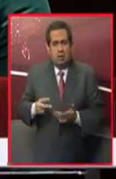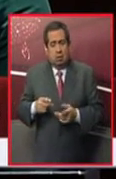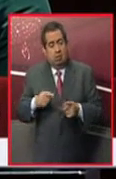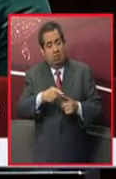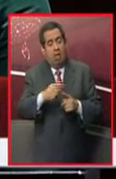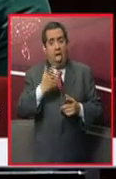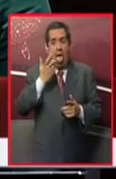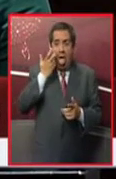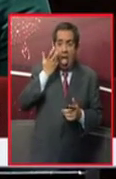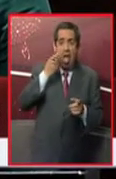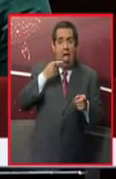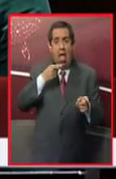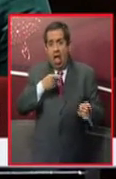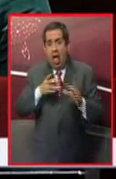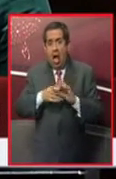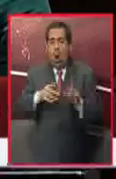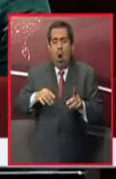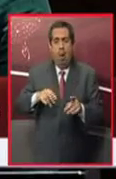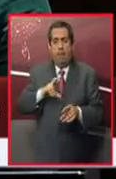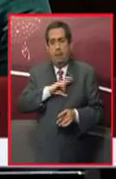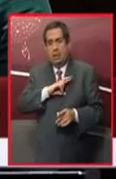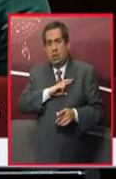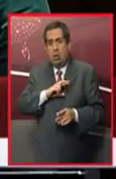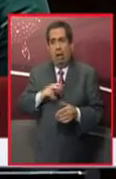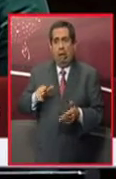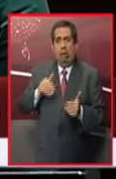la especulación y los intereses